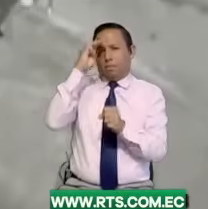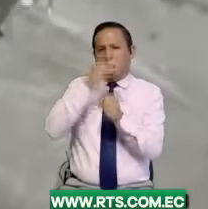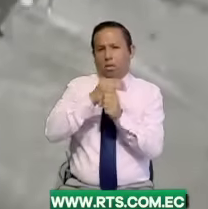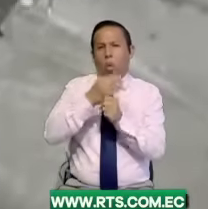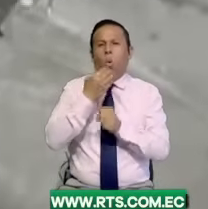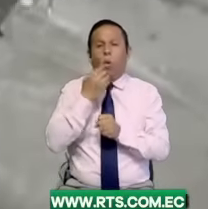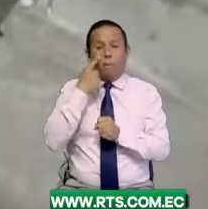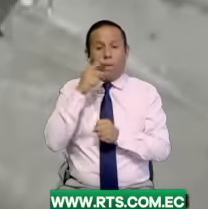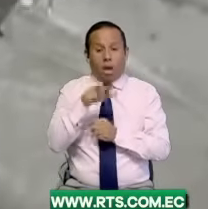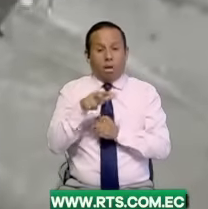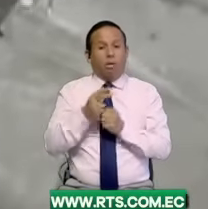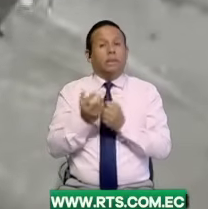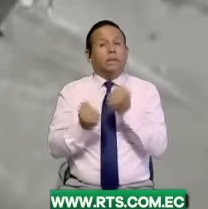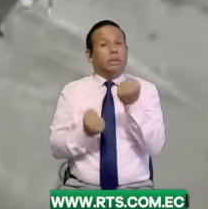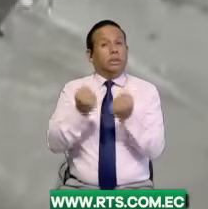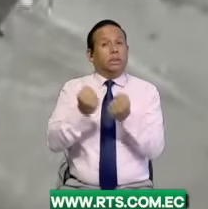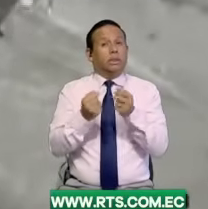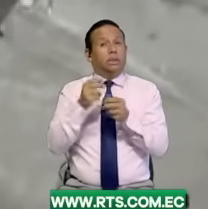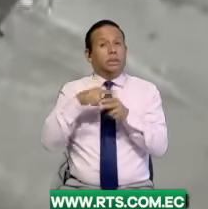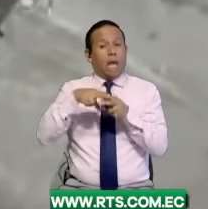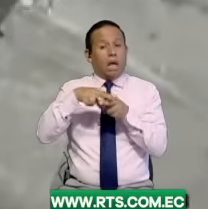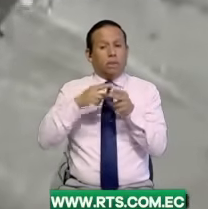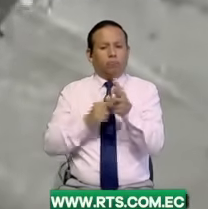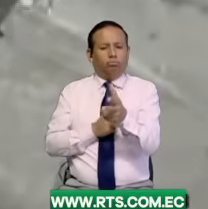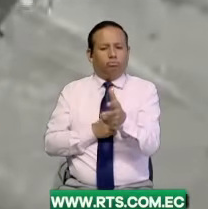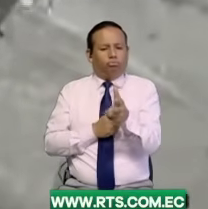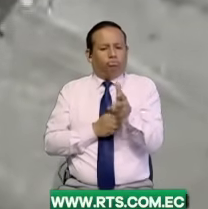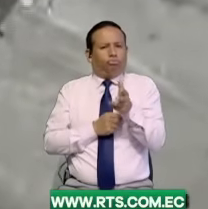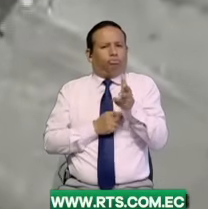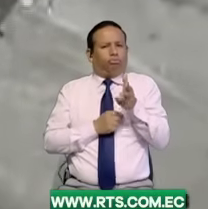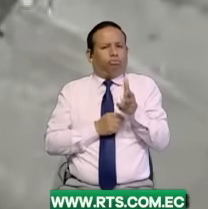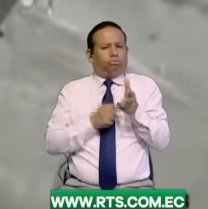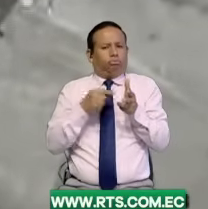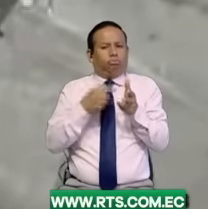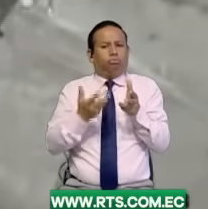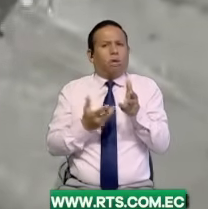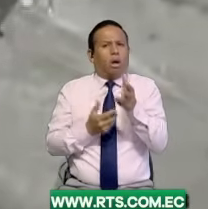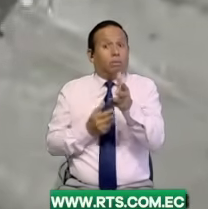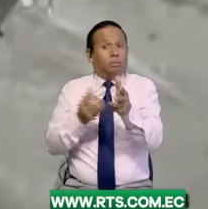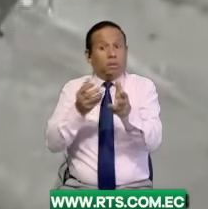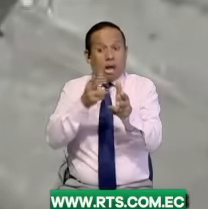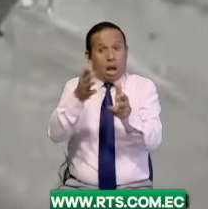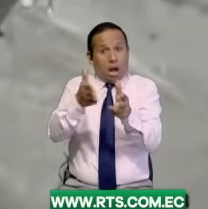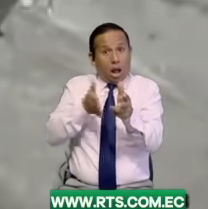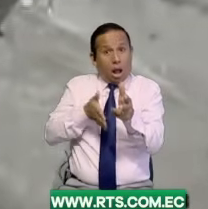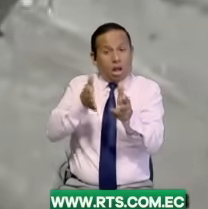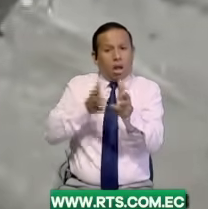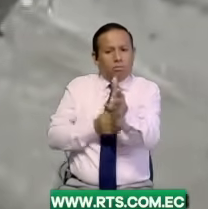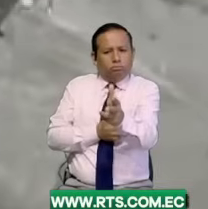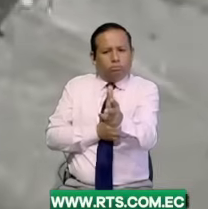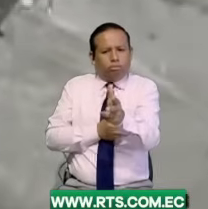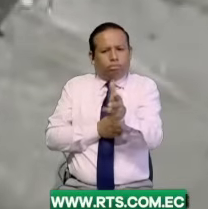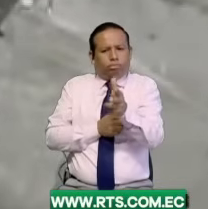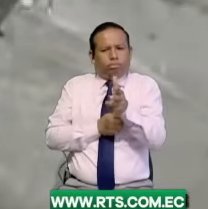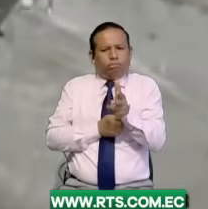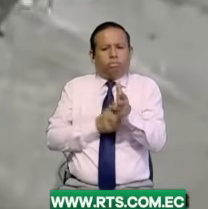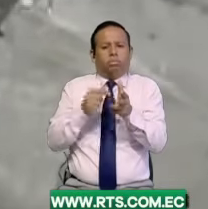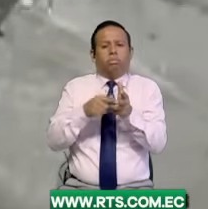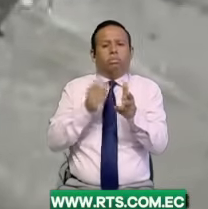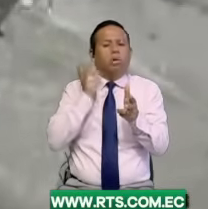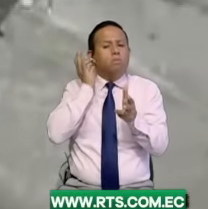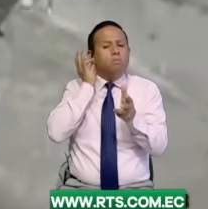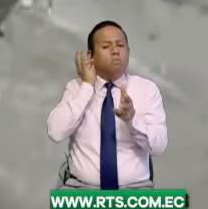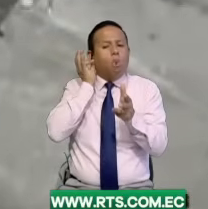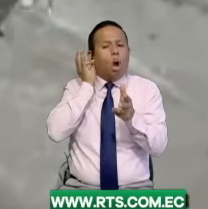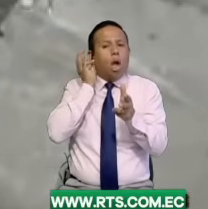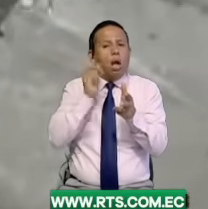de un taxi a lo que parece un pasaje secundario. El automotor ingresa de reversa a la calle para su marcha y de este desciende una mujer por